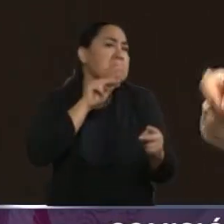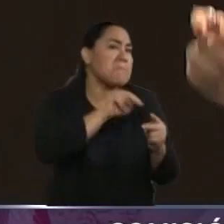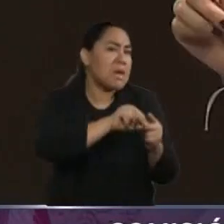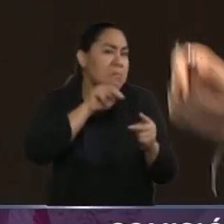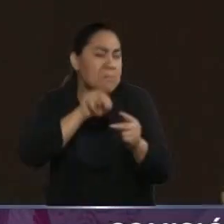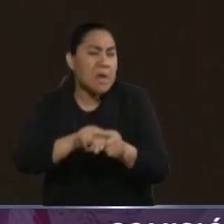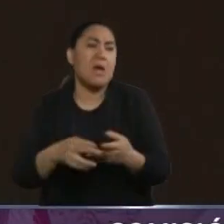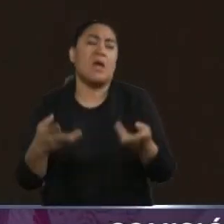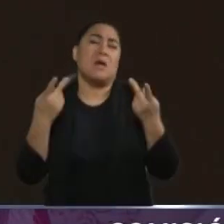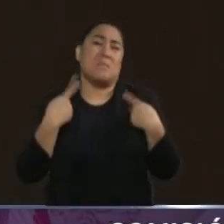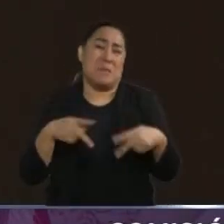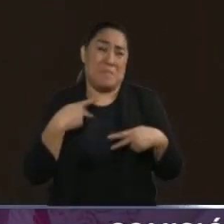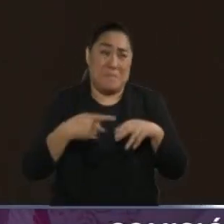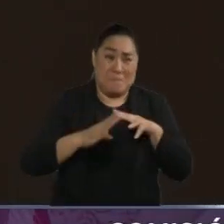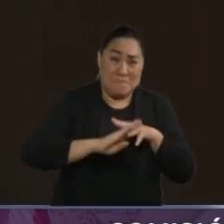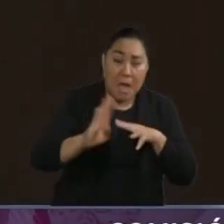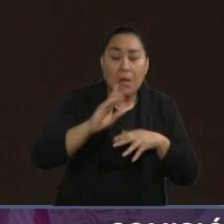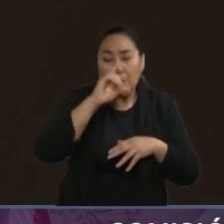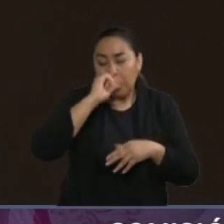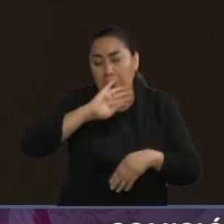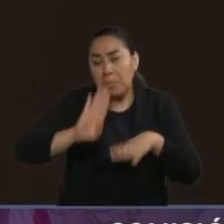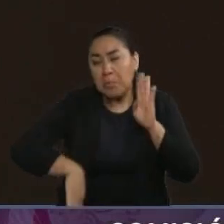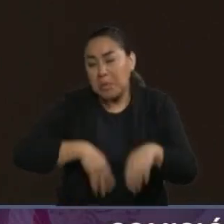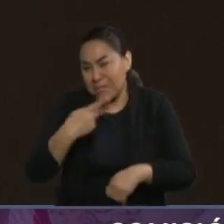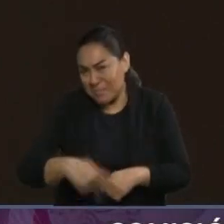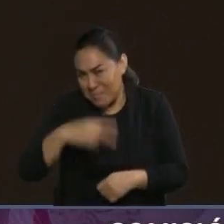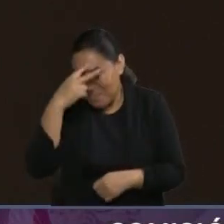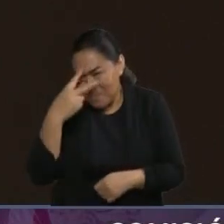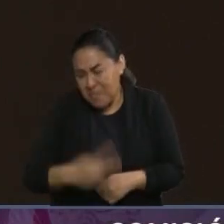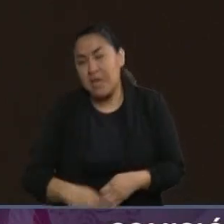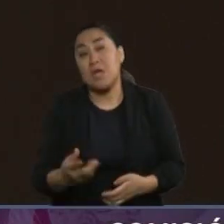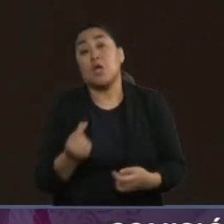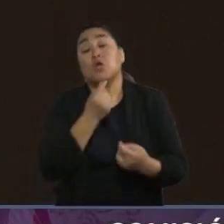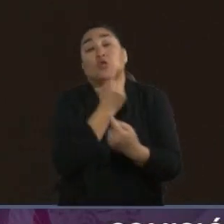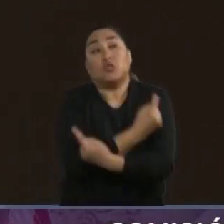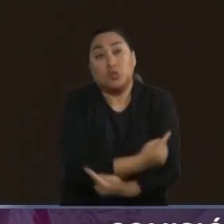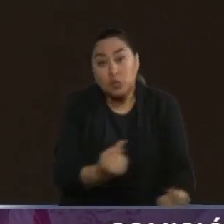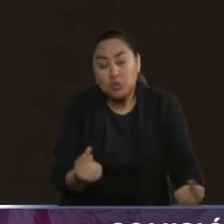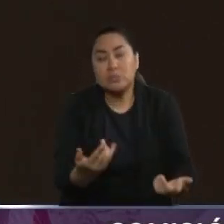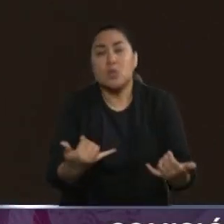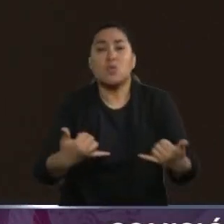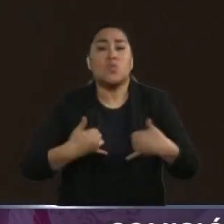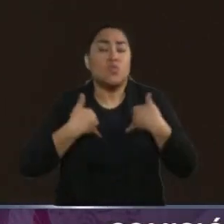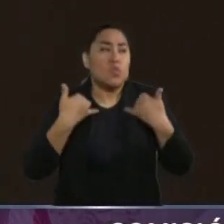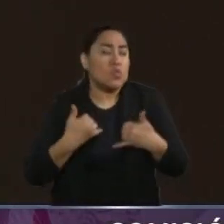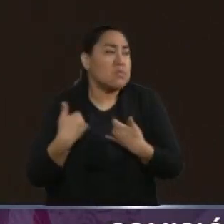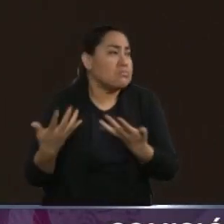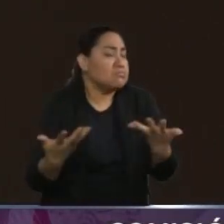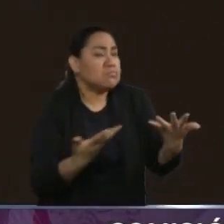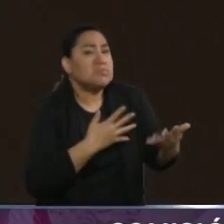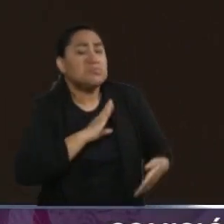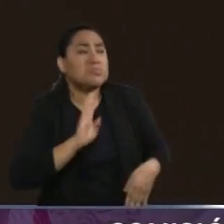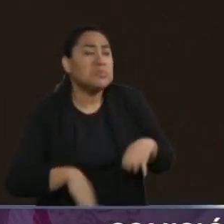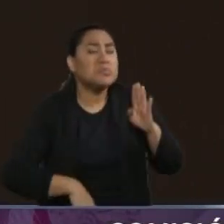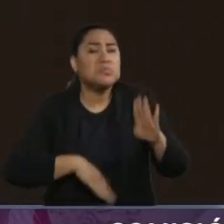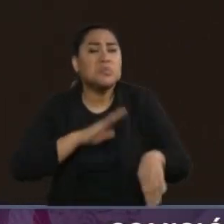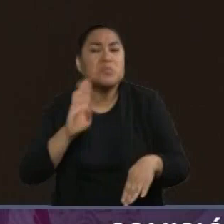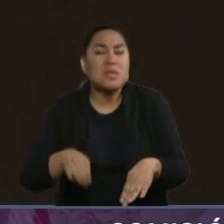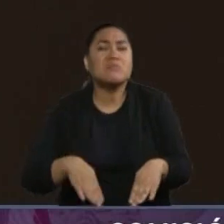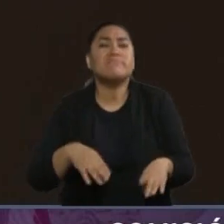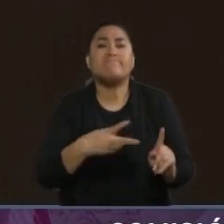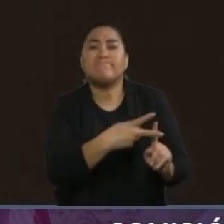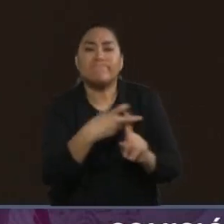los migrantes que han muerto en nuestro país por las niñez y las juventudes que están perdiendo la vida en manos del